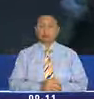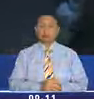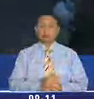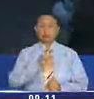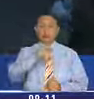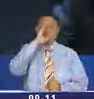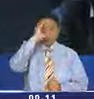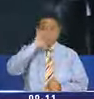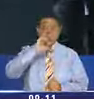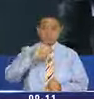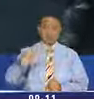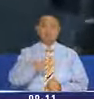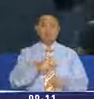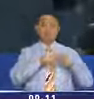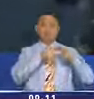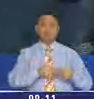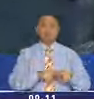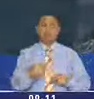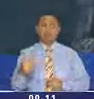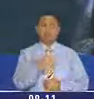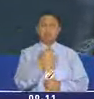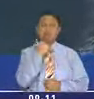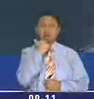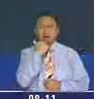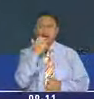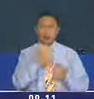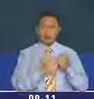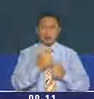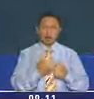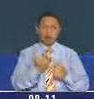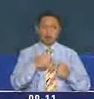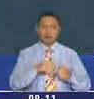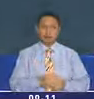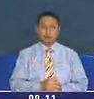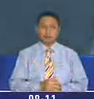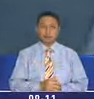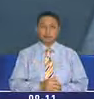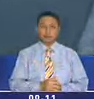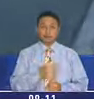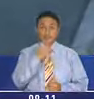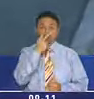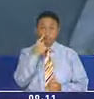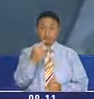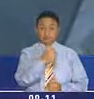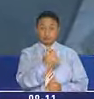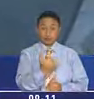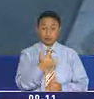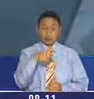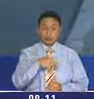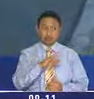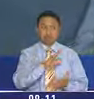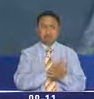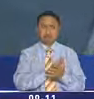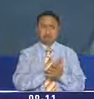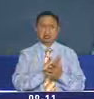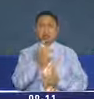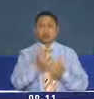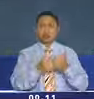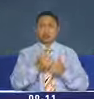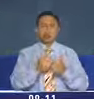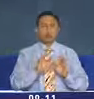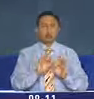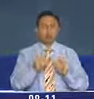Policía Nacional, para verificar si es que existe algún tipo de antecedente. Y como podemos observar, pues hasta el momento pues no tenemos algún otro